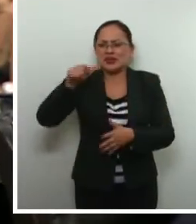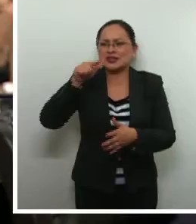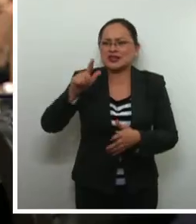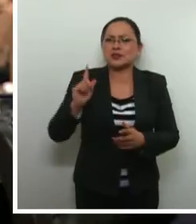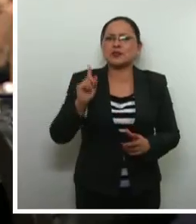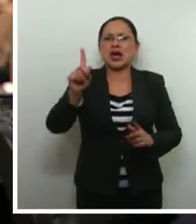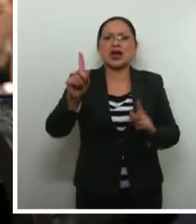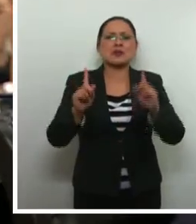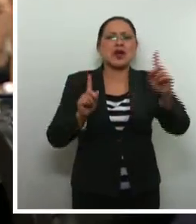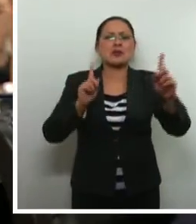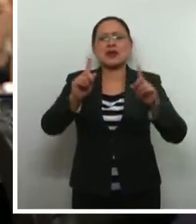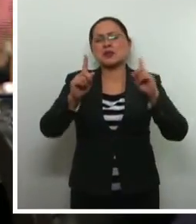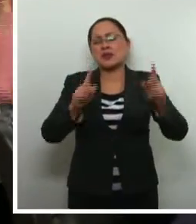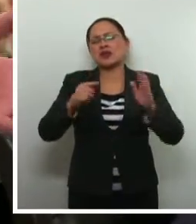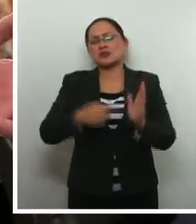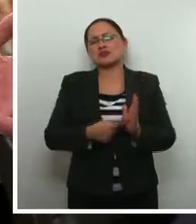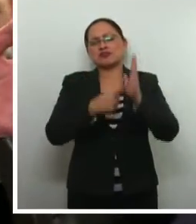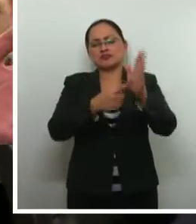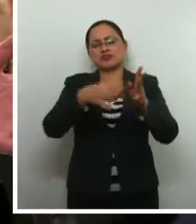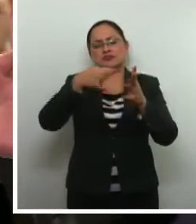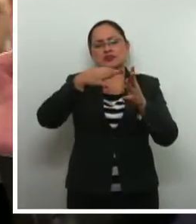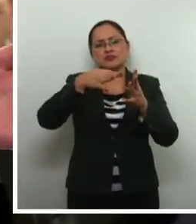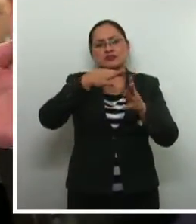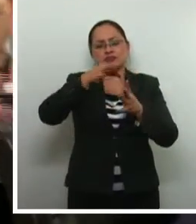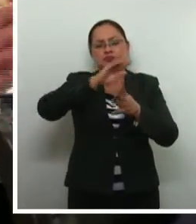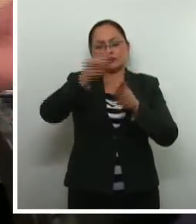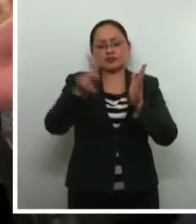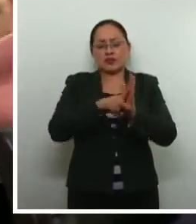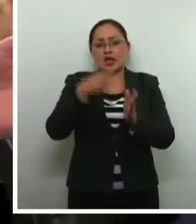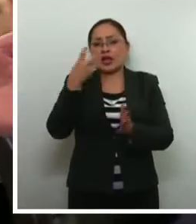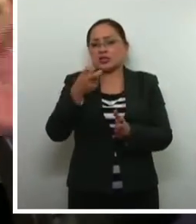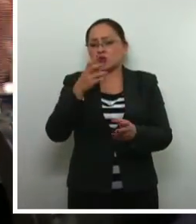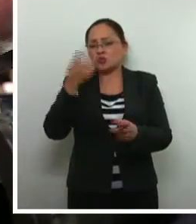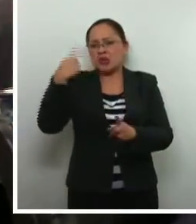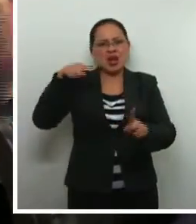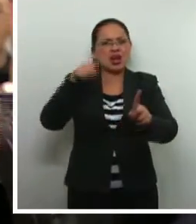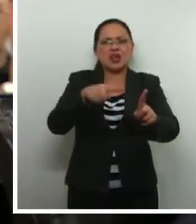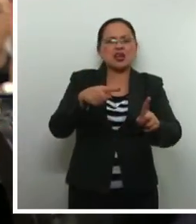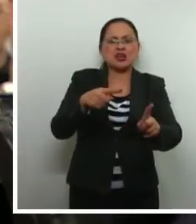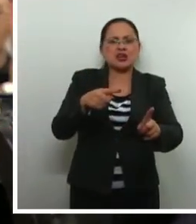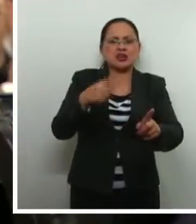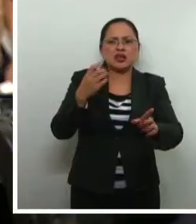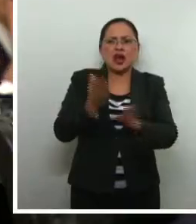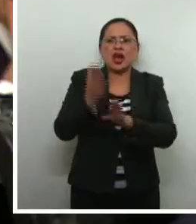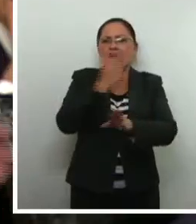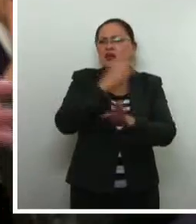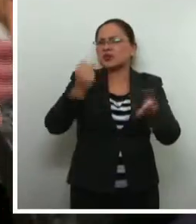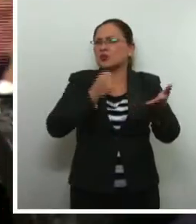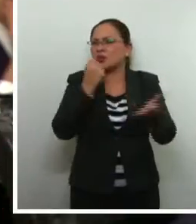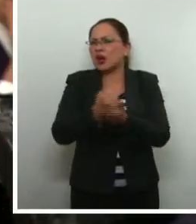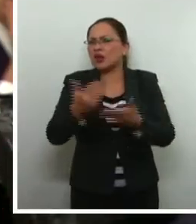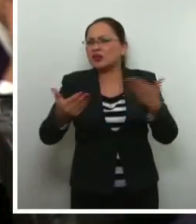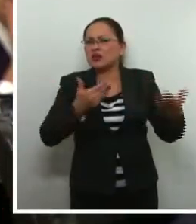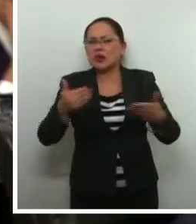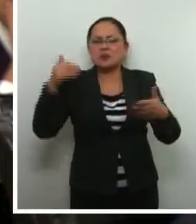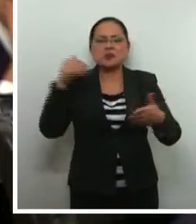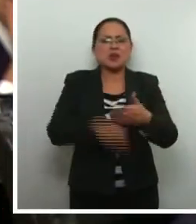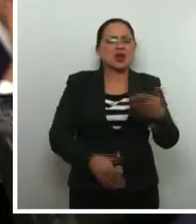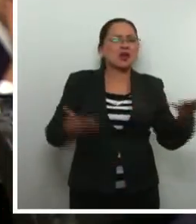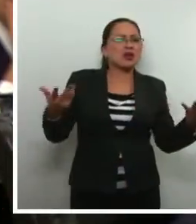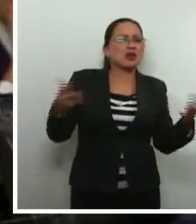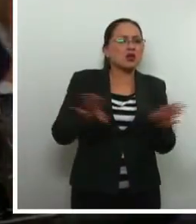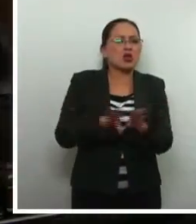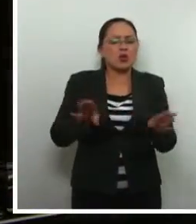pasaron con sus reservas fue ocioso, no tenía sentido, ya estaba aprobado. ¿Dónde está